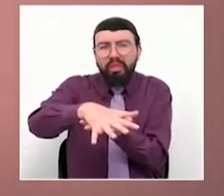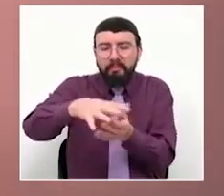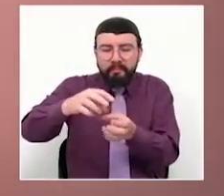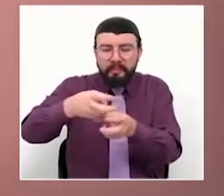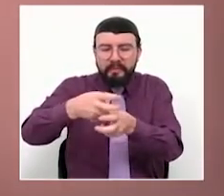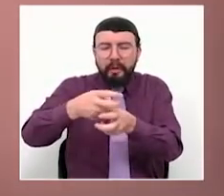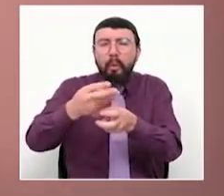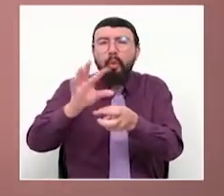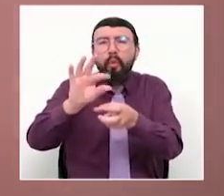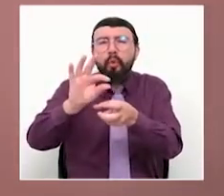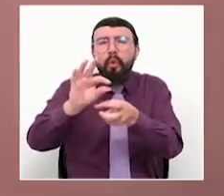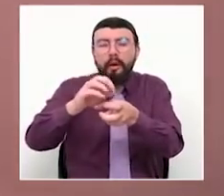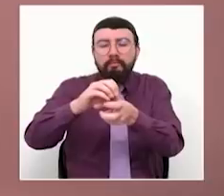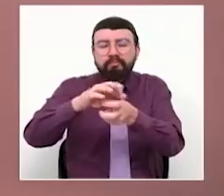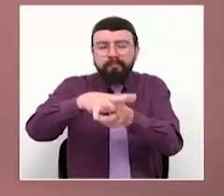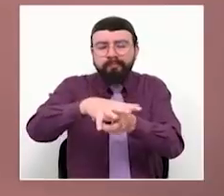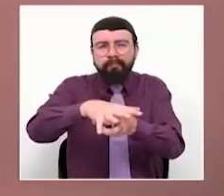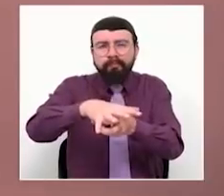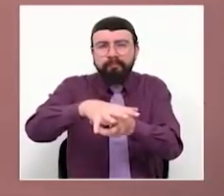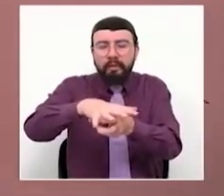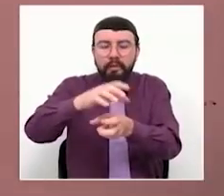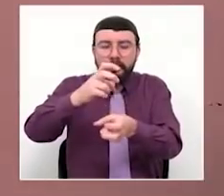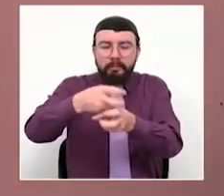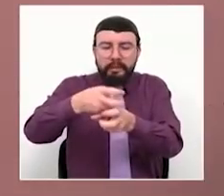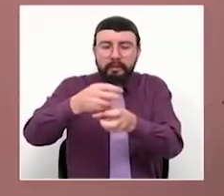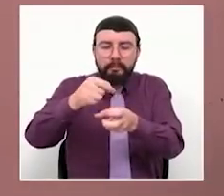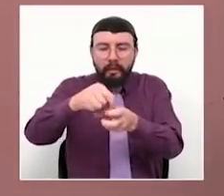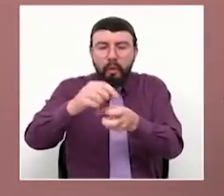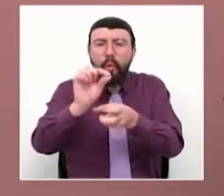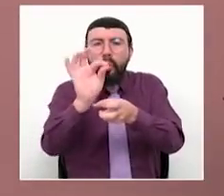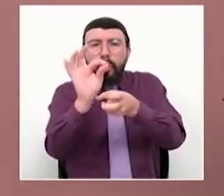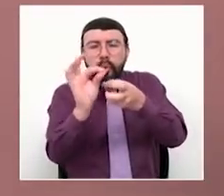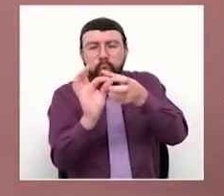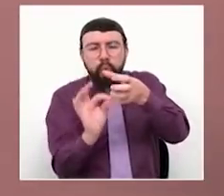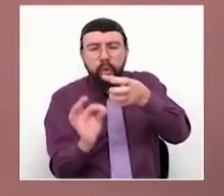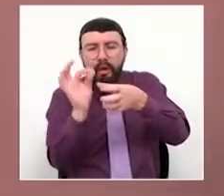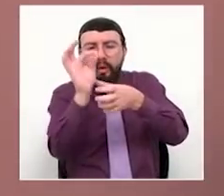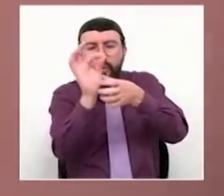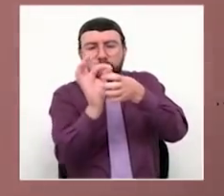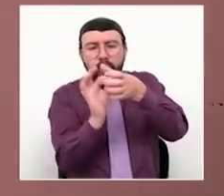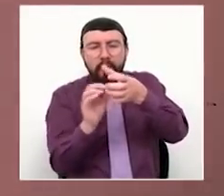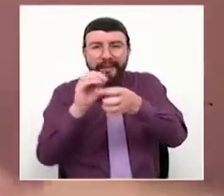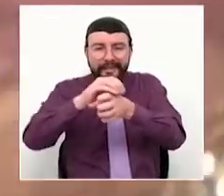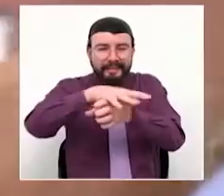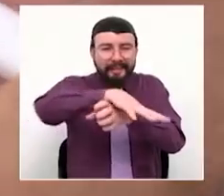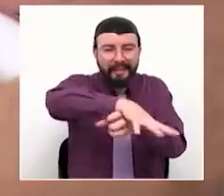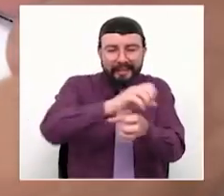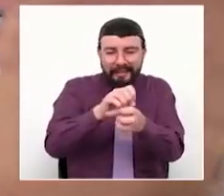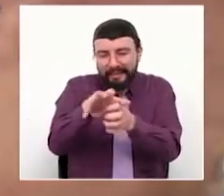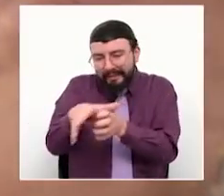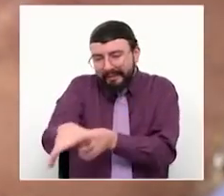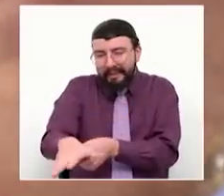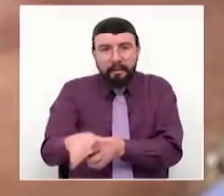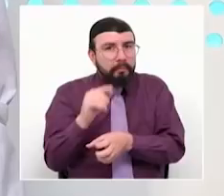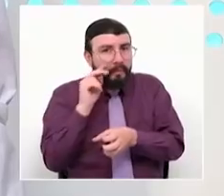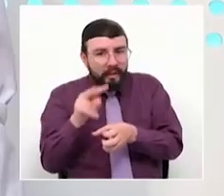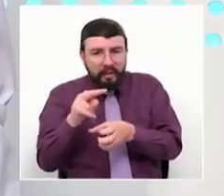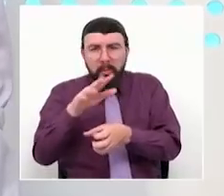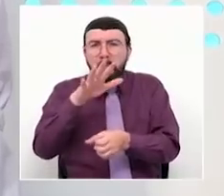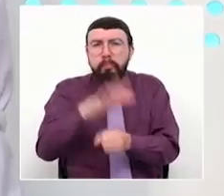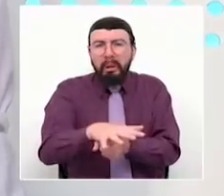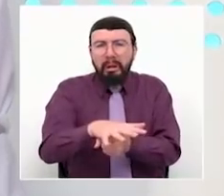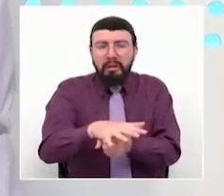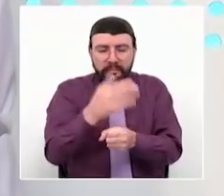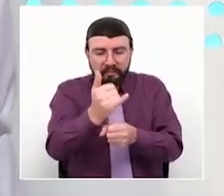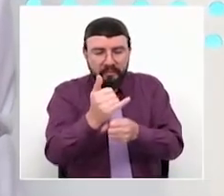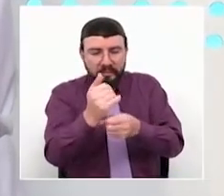muy blandita por la compresión y va a tapar unos agujeros donde salen todas estas terminaciones nerviosas. A ver acá. Ajá, mírenla